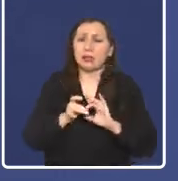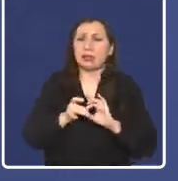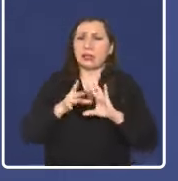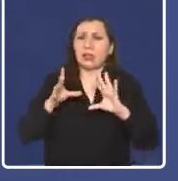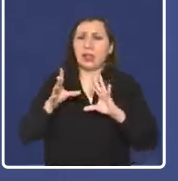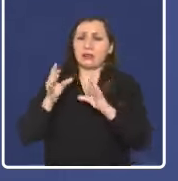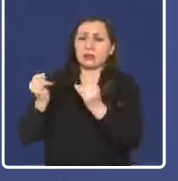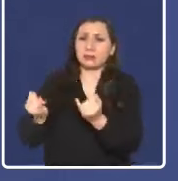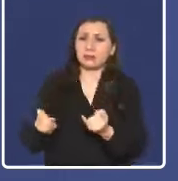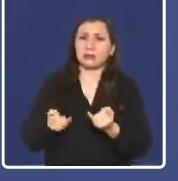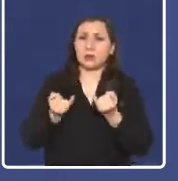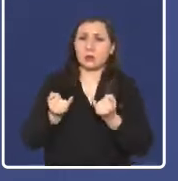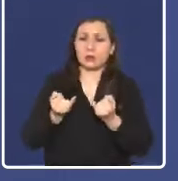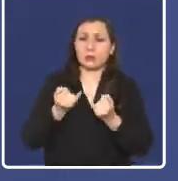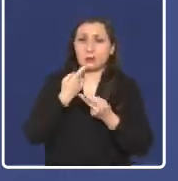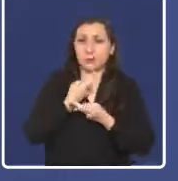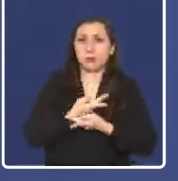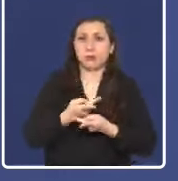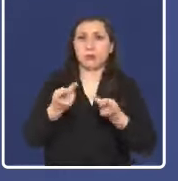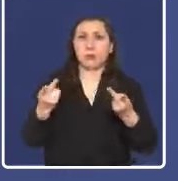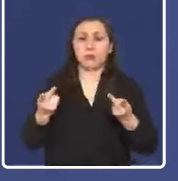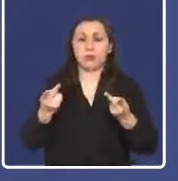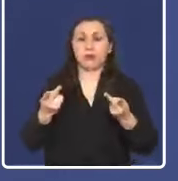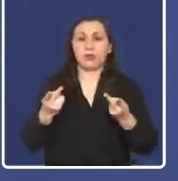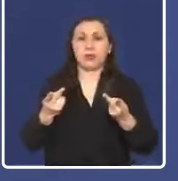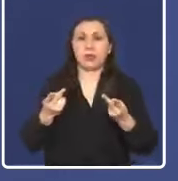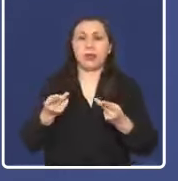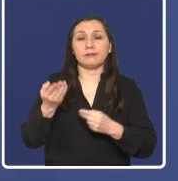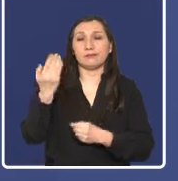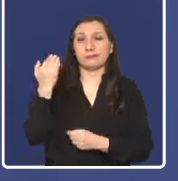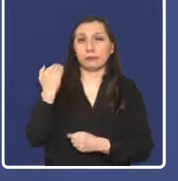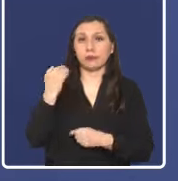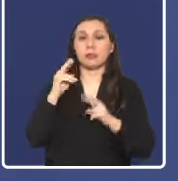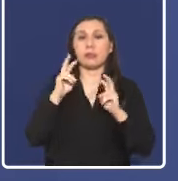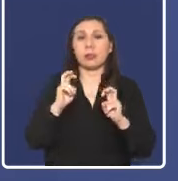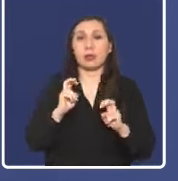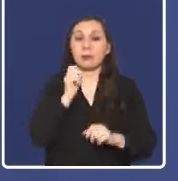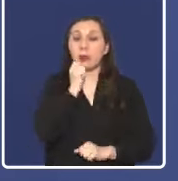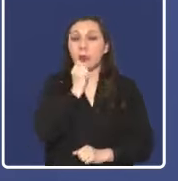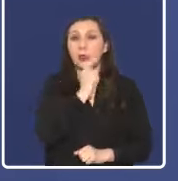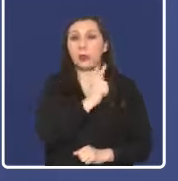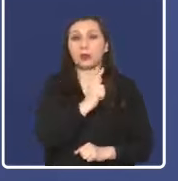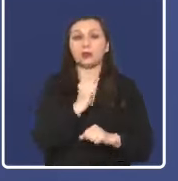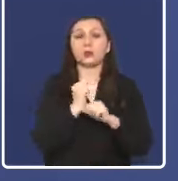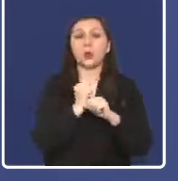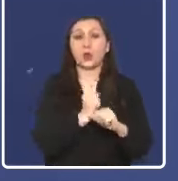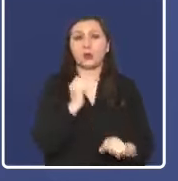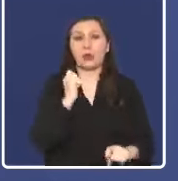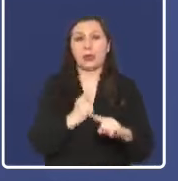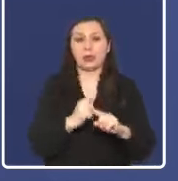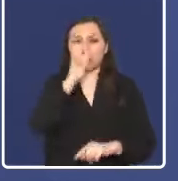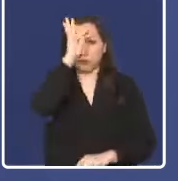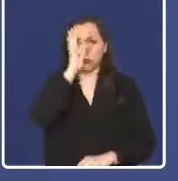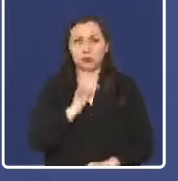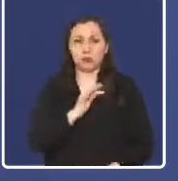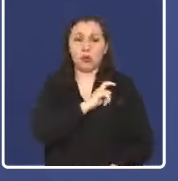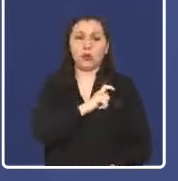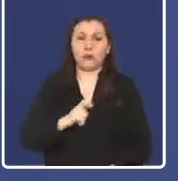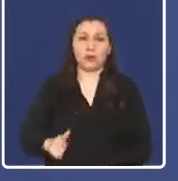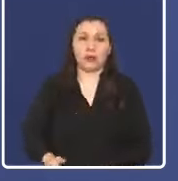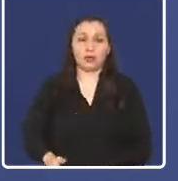gravísimos antecedentes que han salido a la luz pública respecto de una denuncia contra un exfuncionario de gobierno.